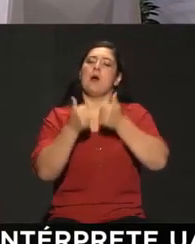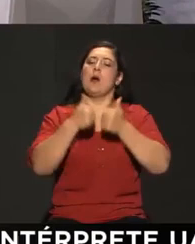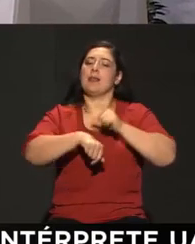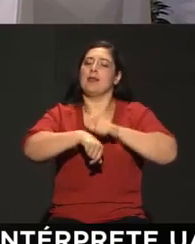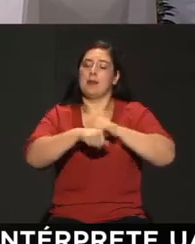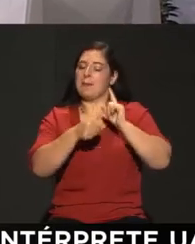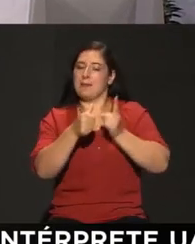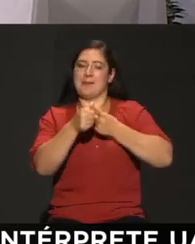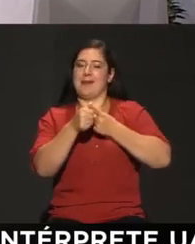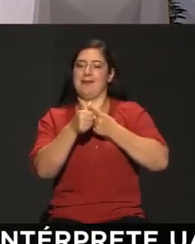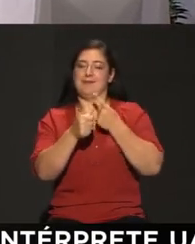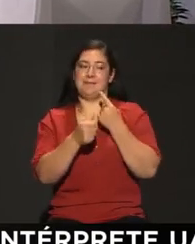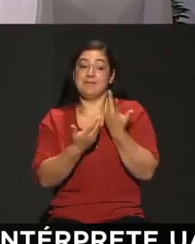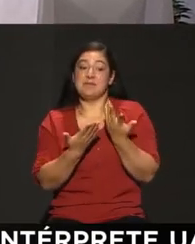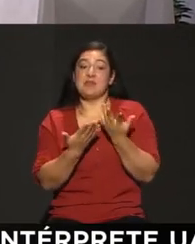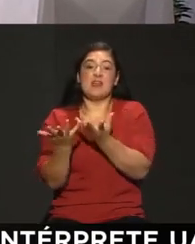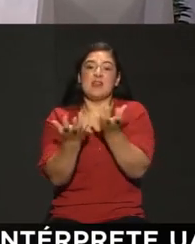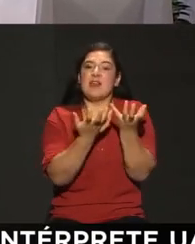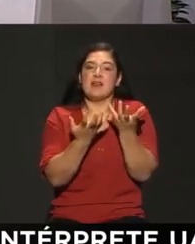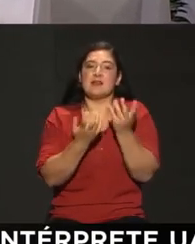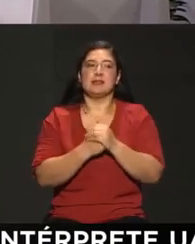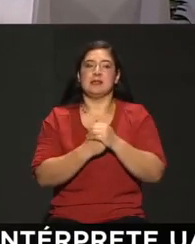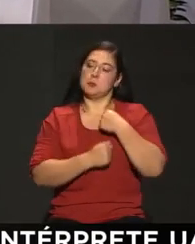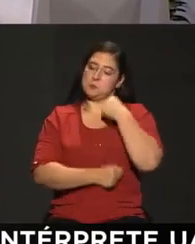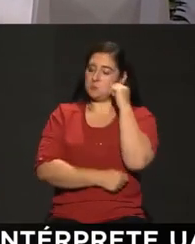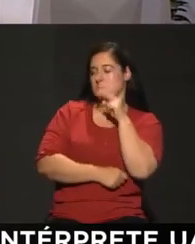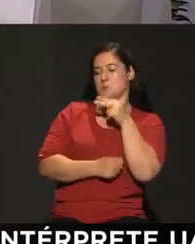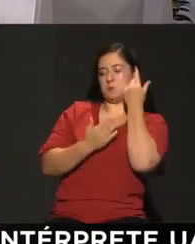de creatividad que vamos a hacer. ¿Qué queremos hacer, Pau? Listo.